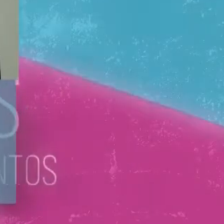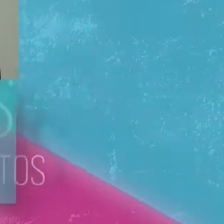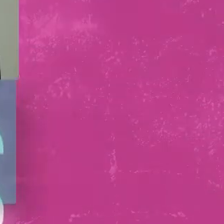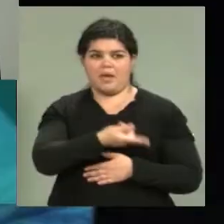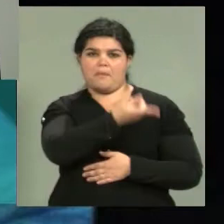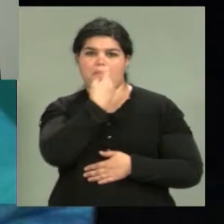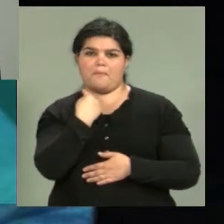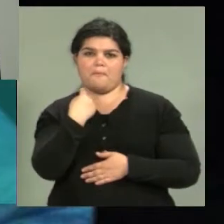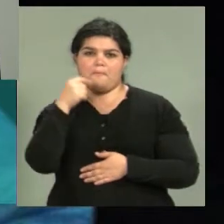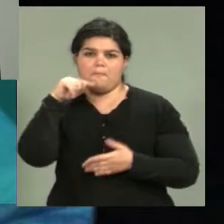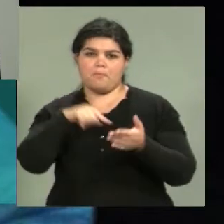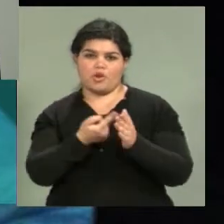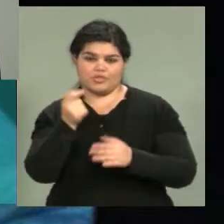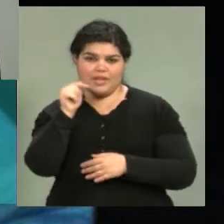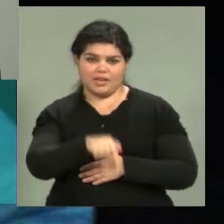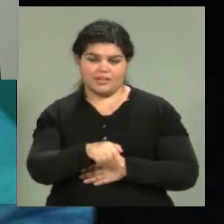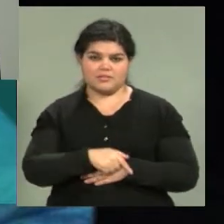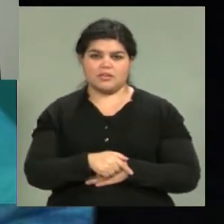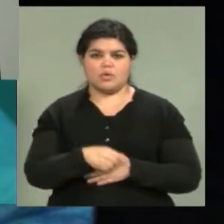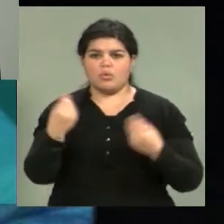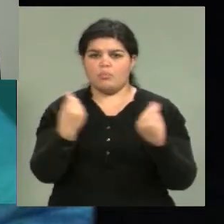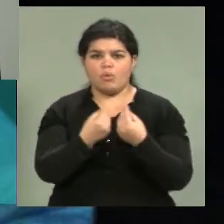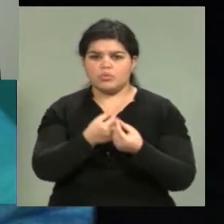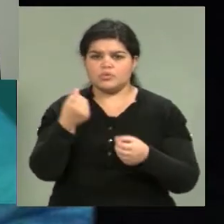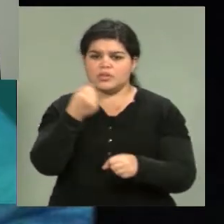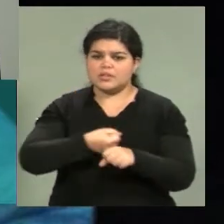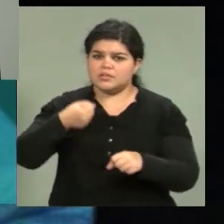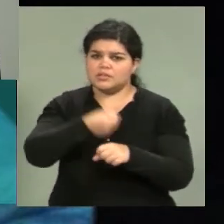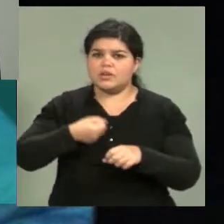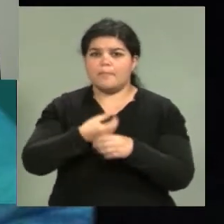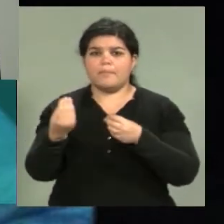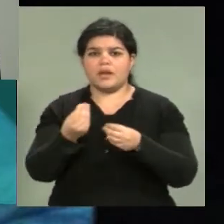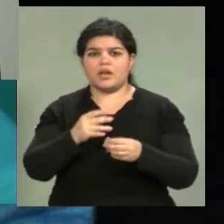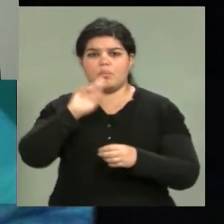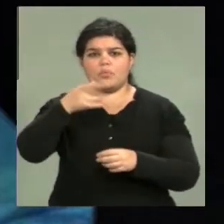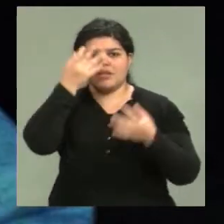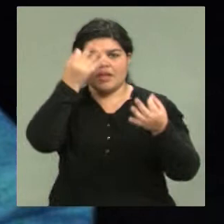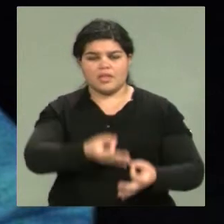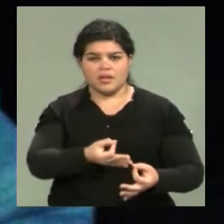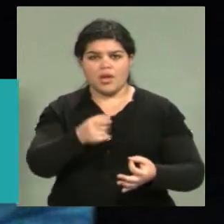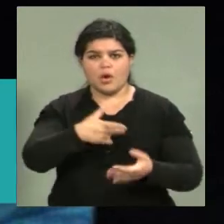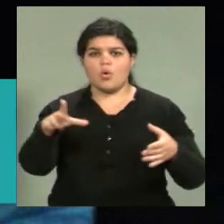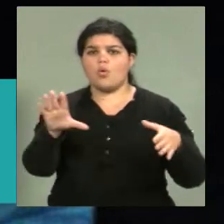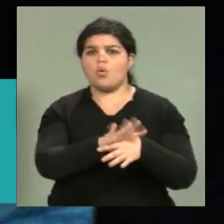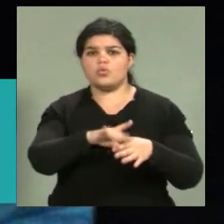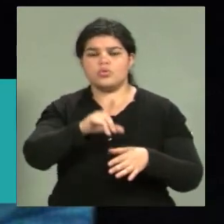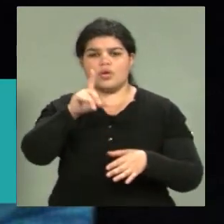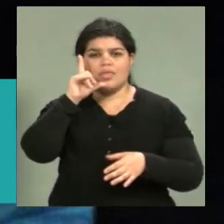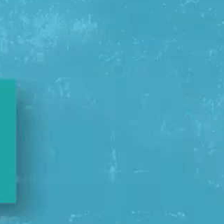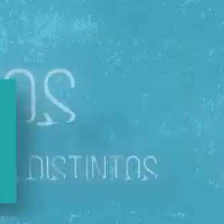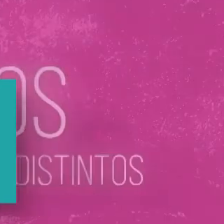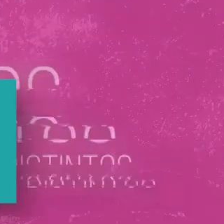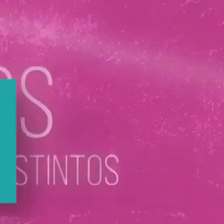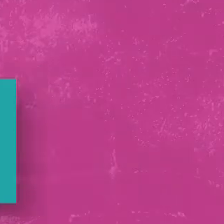mudado a Buenos Aires, pero trabajamos muchísimas personas para la ley de muerte digna, y el día que sale la ley de muerte digna, el Tribunal